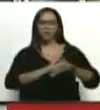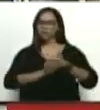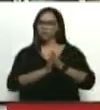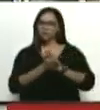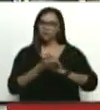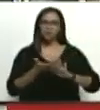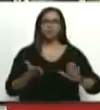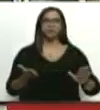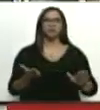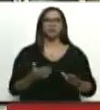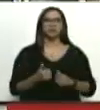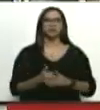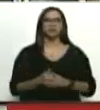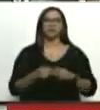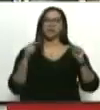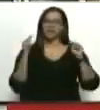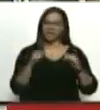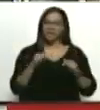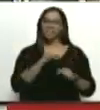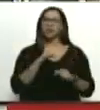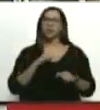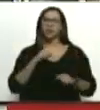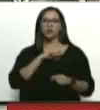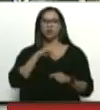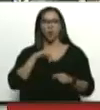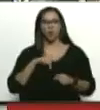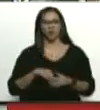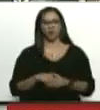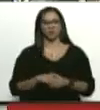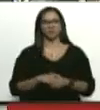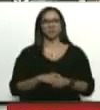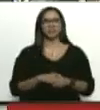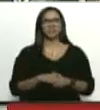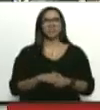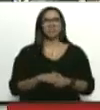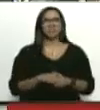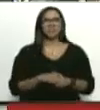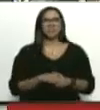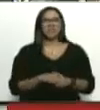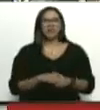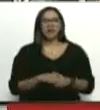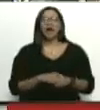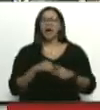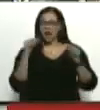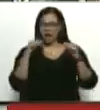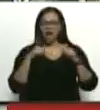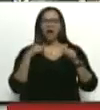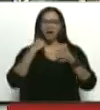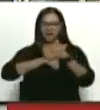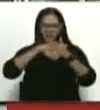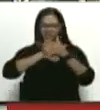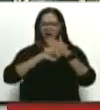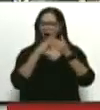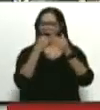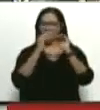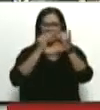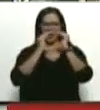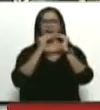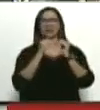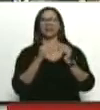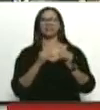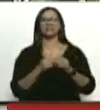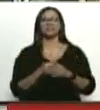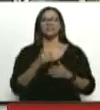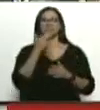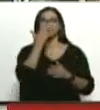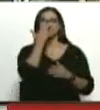De ahí venimos nosotros, De ahí venimos nosotros. Y esto es una batalla moral, ética,